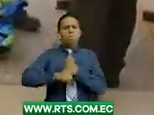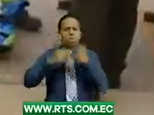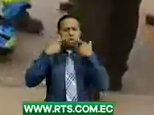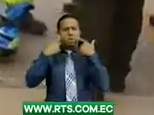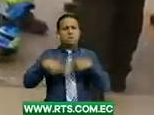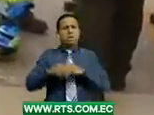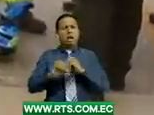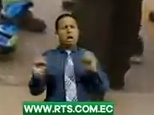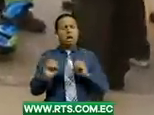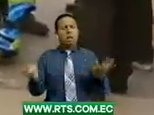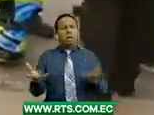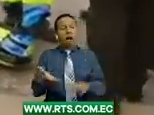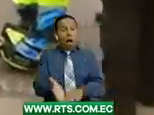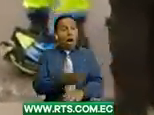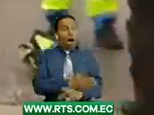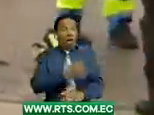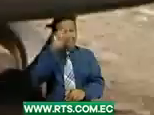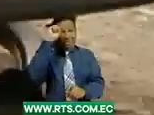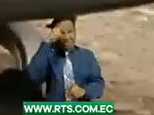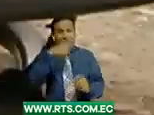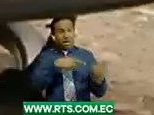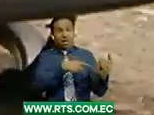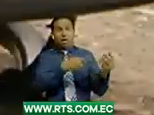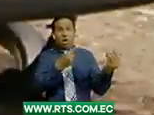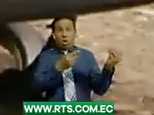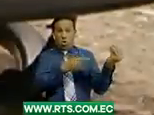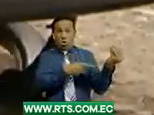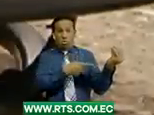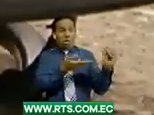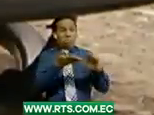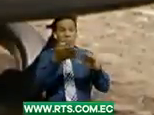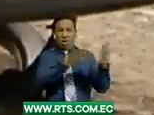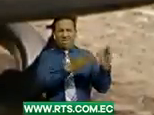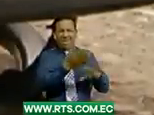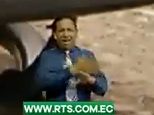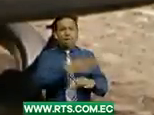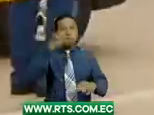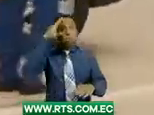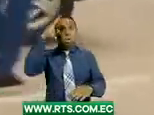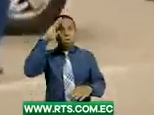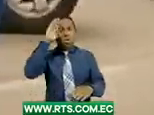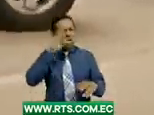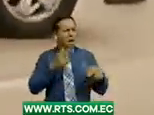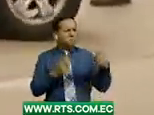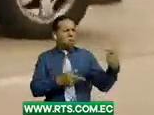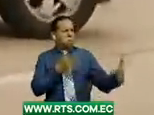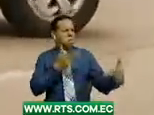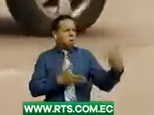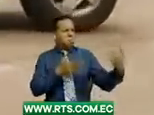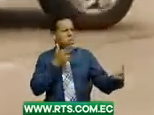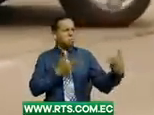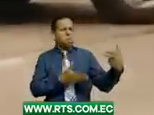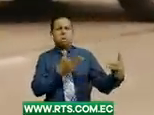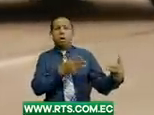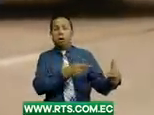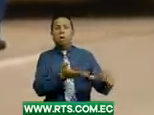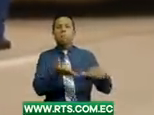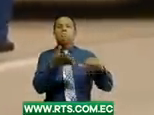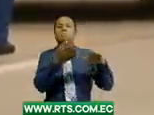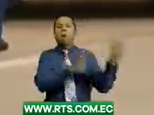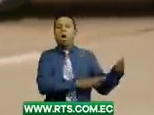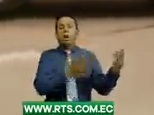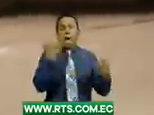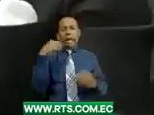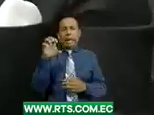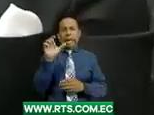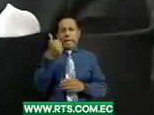Argüello en el caso del menor de edad que falleció en un enfrentamiento con la policía ocurrido en la avenida Juan Tan Camarengo el pasado 10